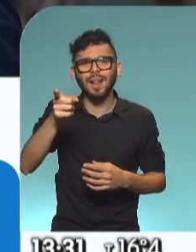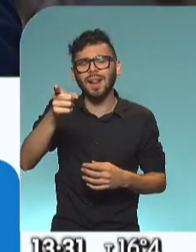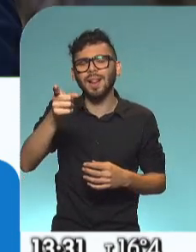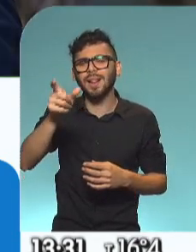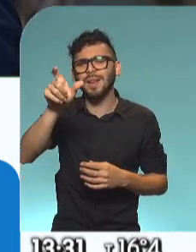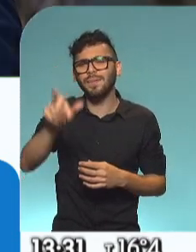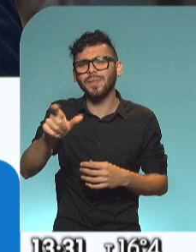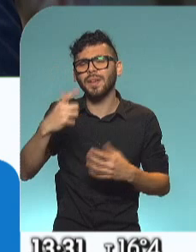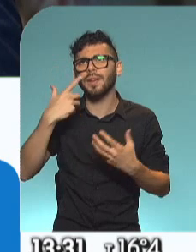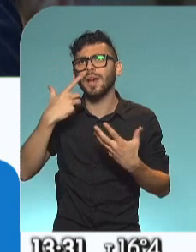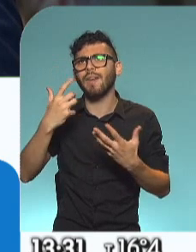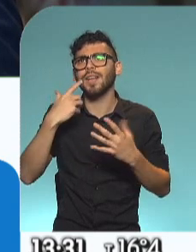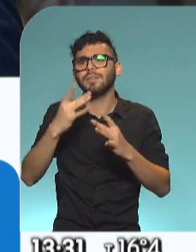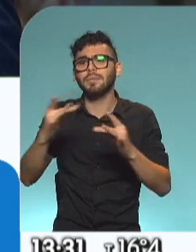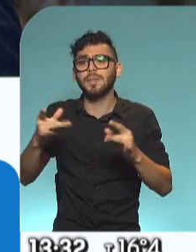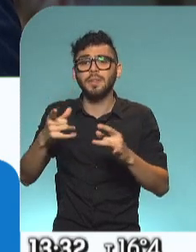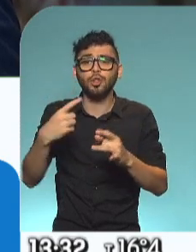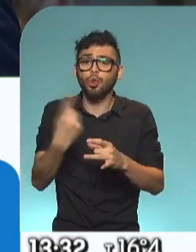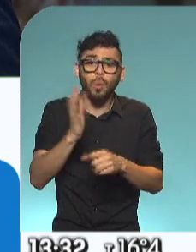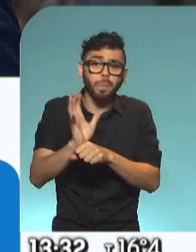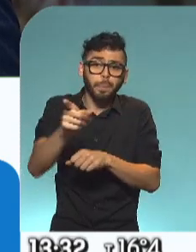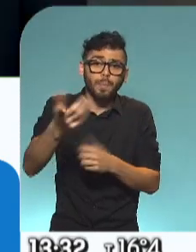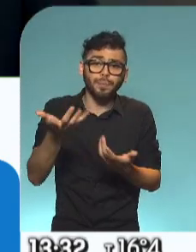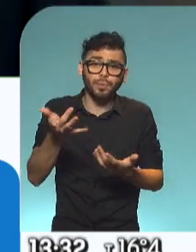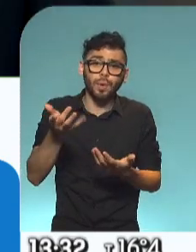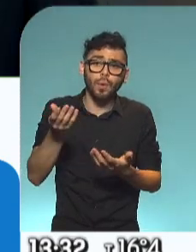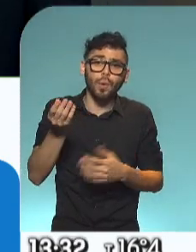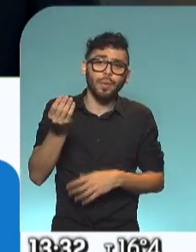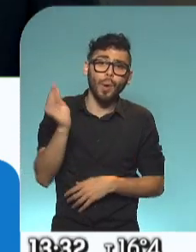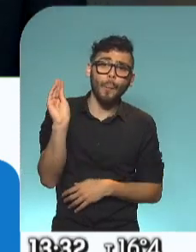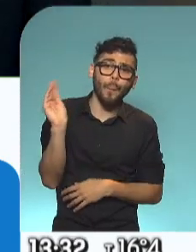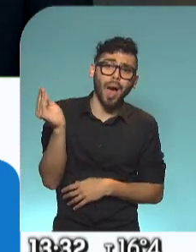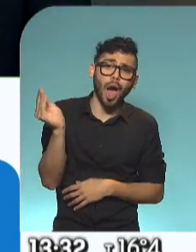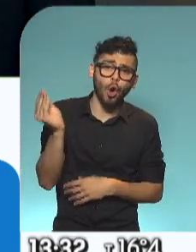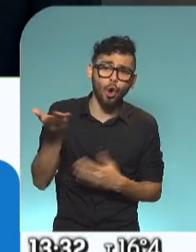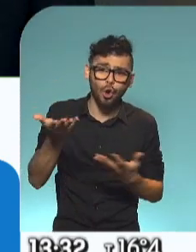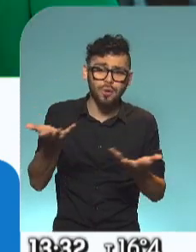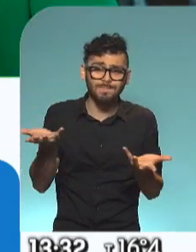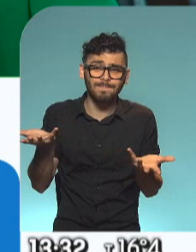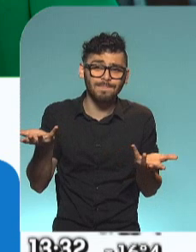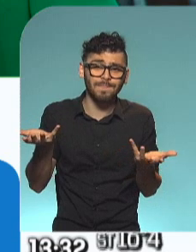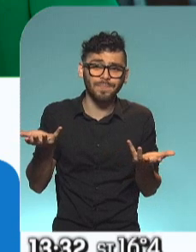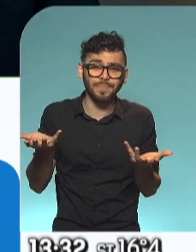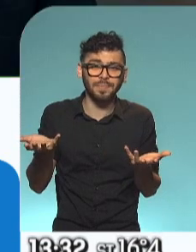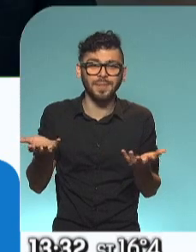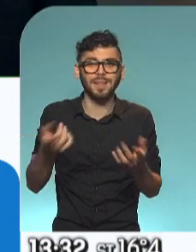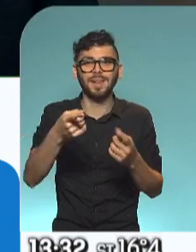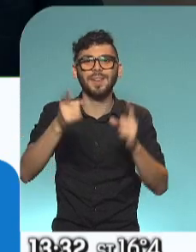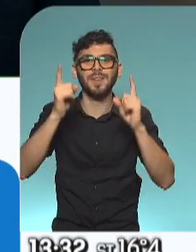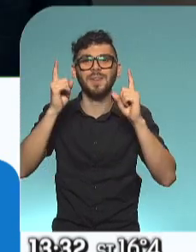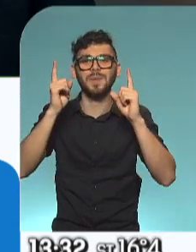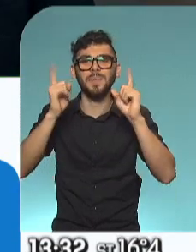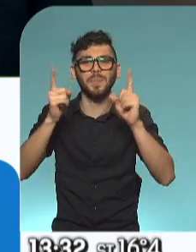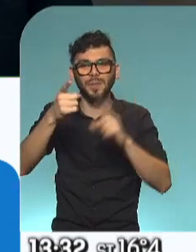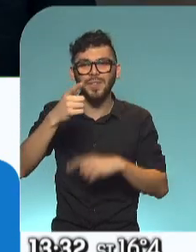decirlo gentilmente?, perezoso. Muchas gracias. Gracias, profesora Sassen, por